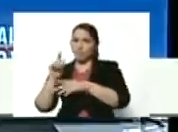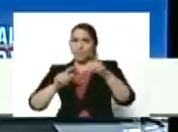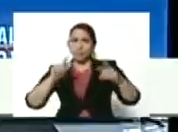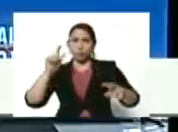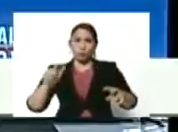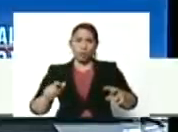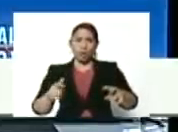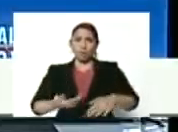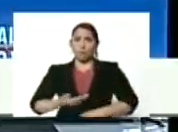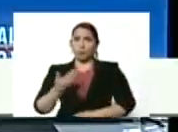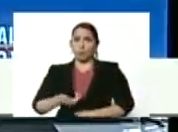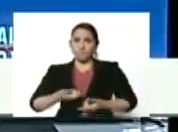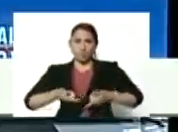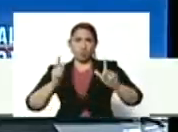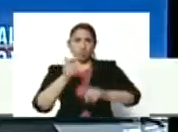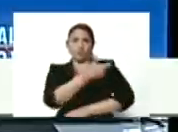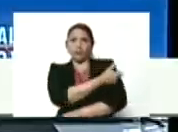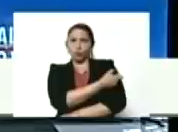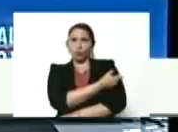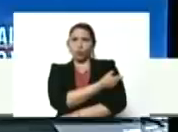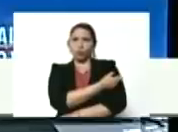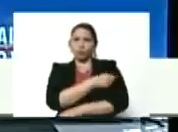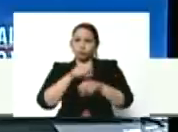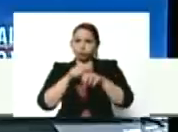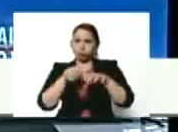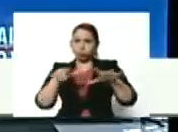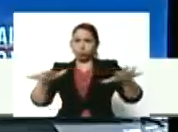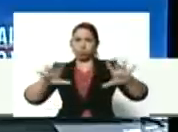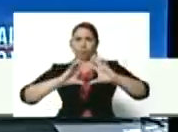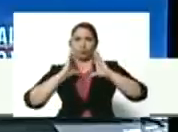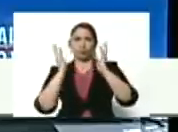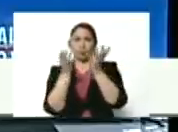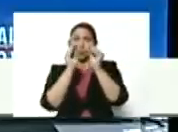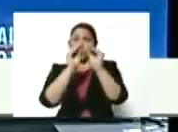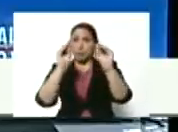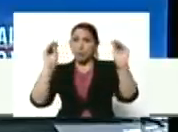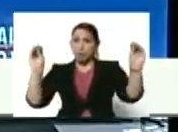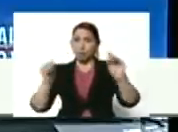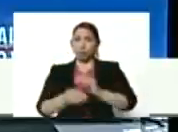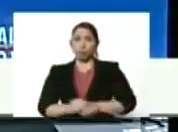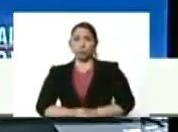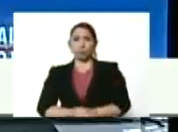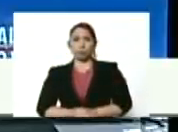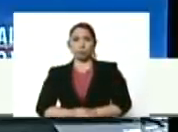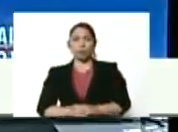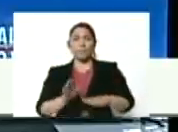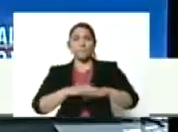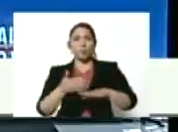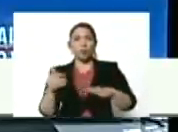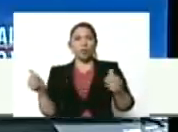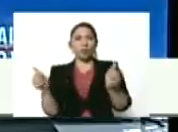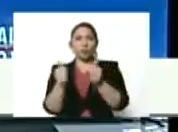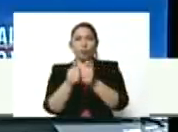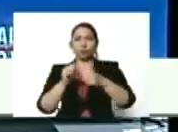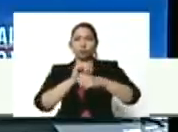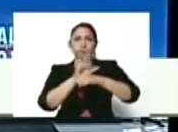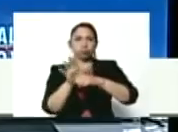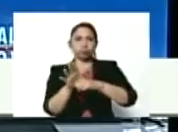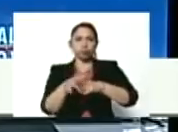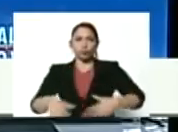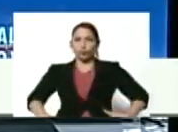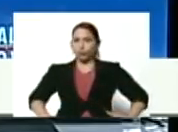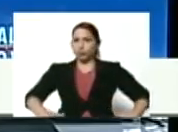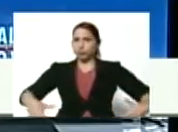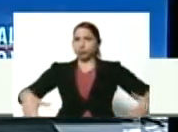y permitan que las vacunas lleguen al mundo. Es un llamado, porque con el coronavirus el capitalismo ha quedado